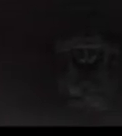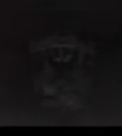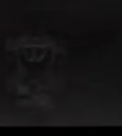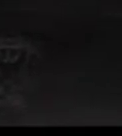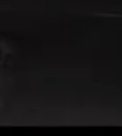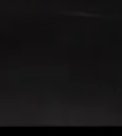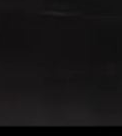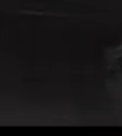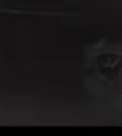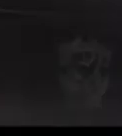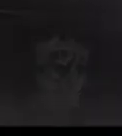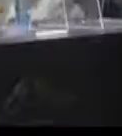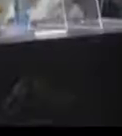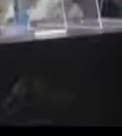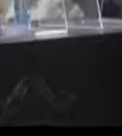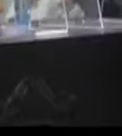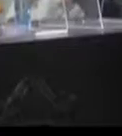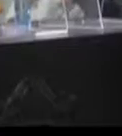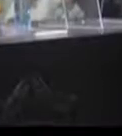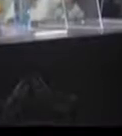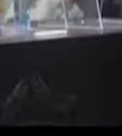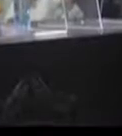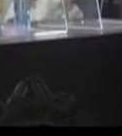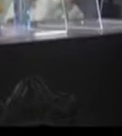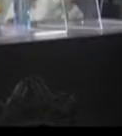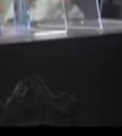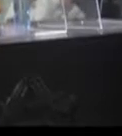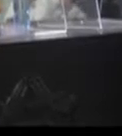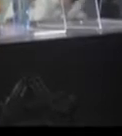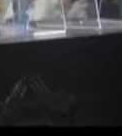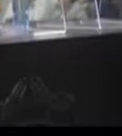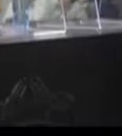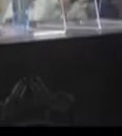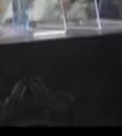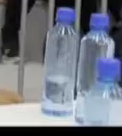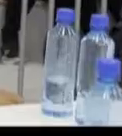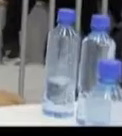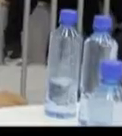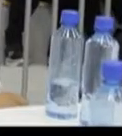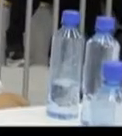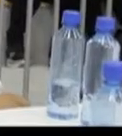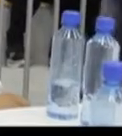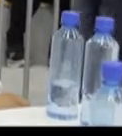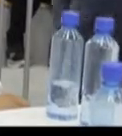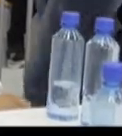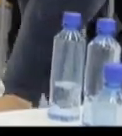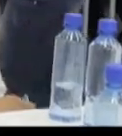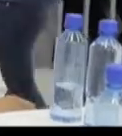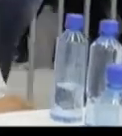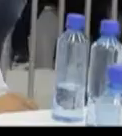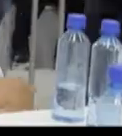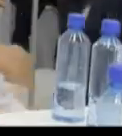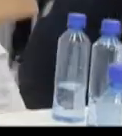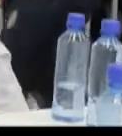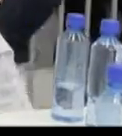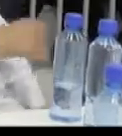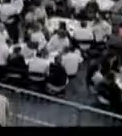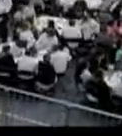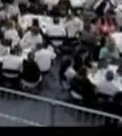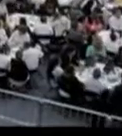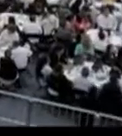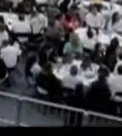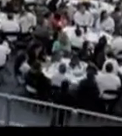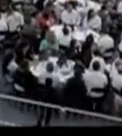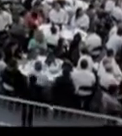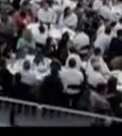en las propuestas representadas en el Foro de Consulta Estatal y Participativa a los que convoca el próximo gobierno federal. La Universidad